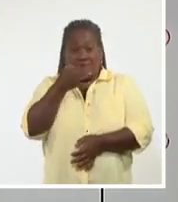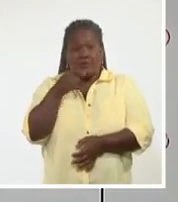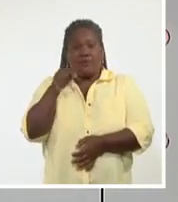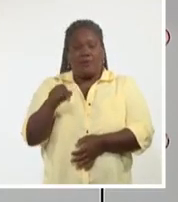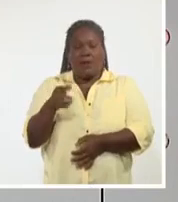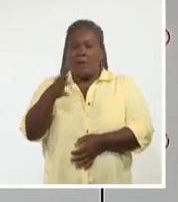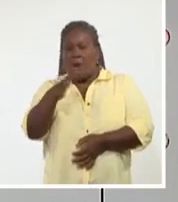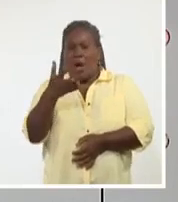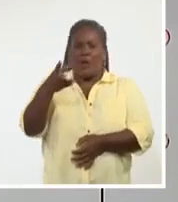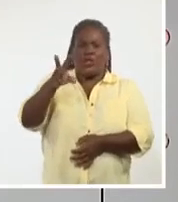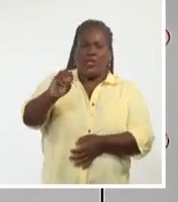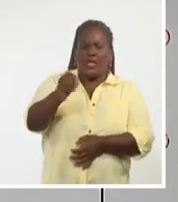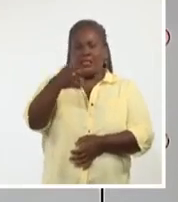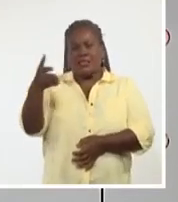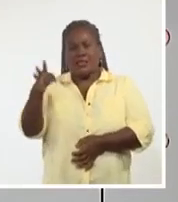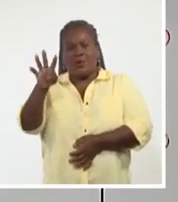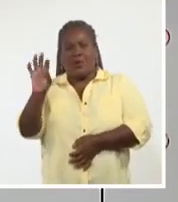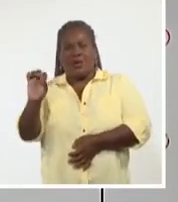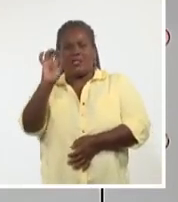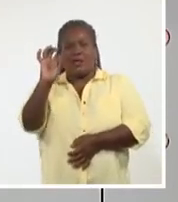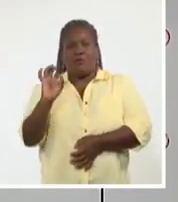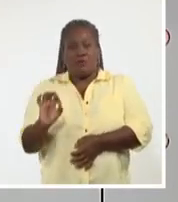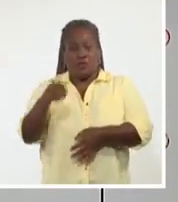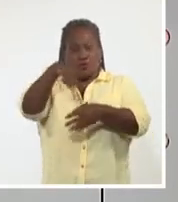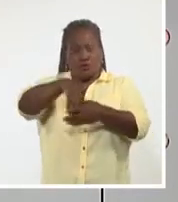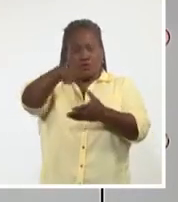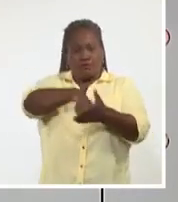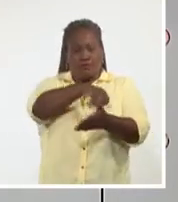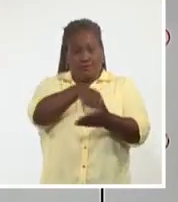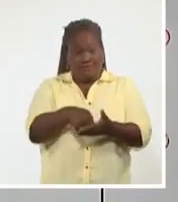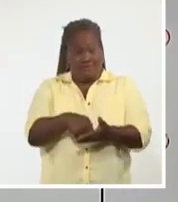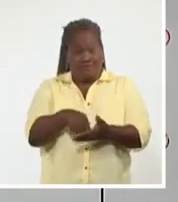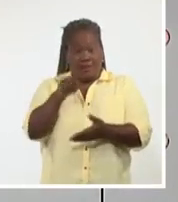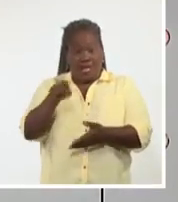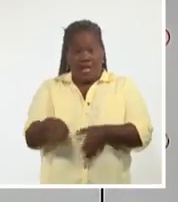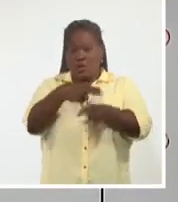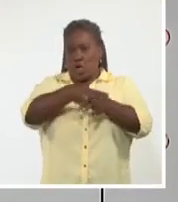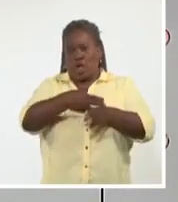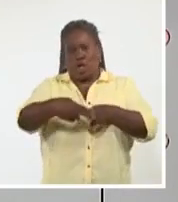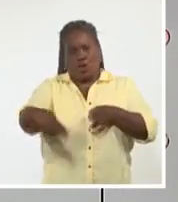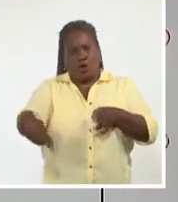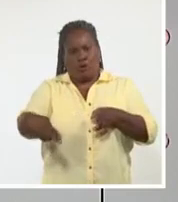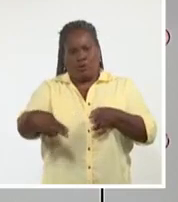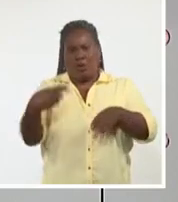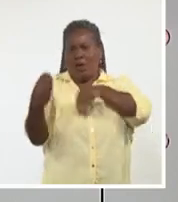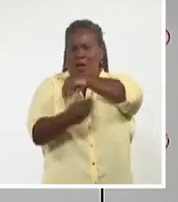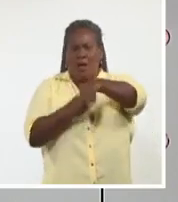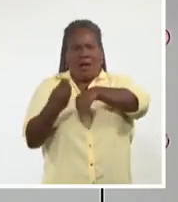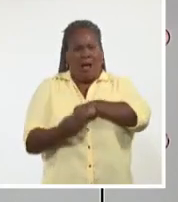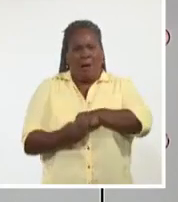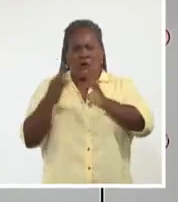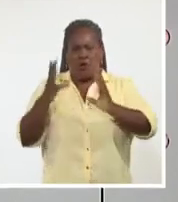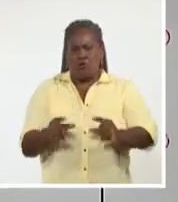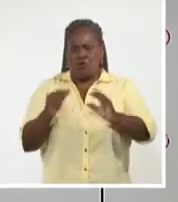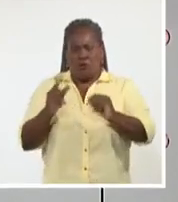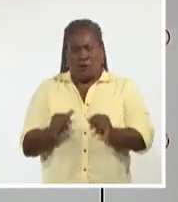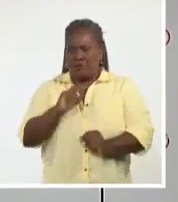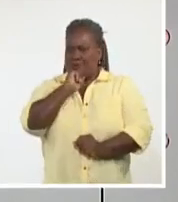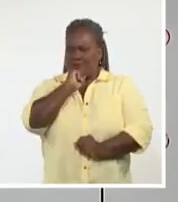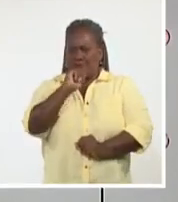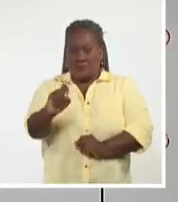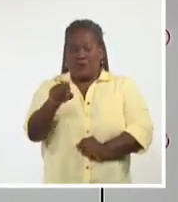30 al 40 por ciento del electorado un comportamiento histórico con pocas variaciones en los números porque las elecciones regionales